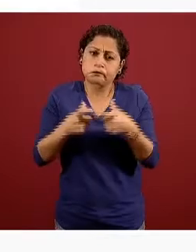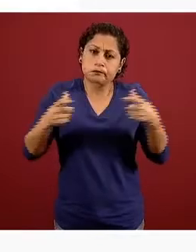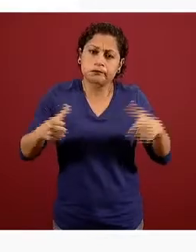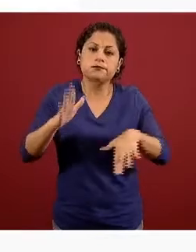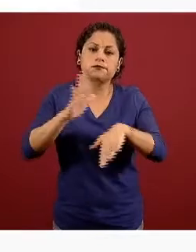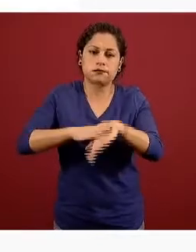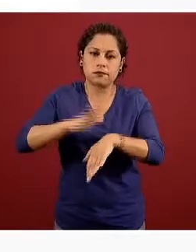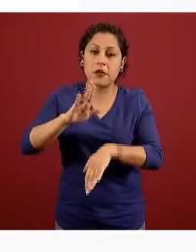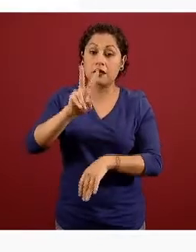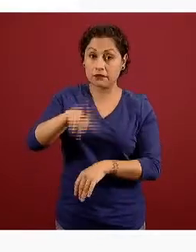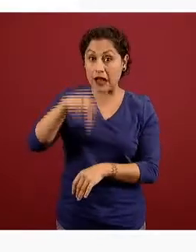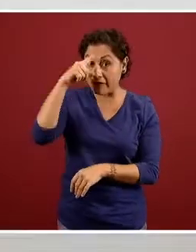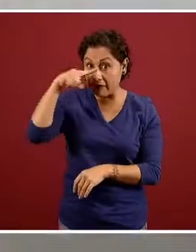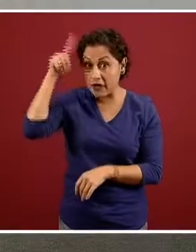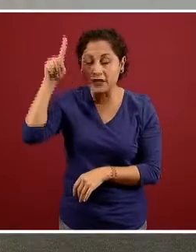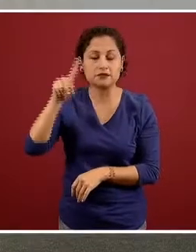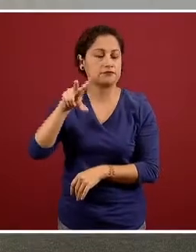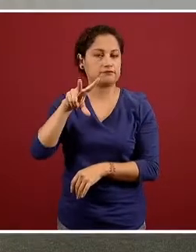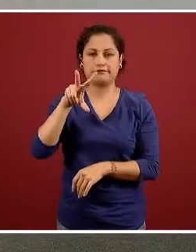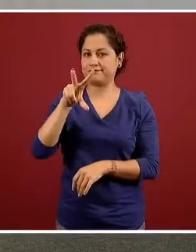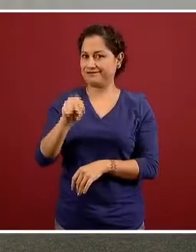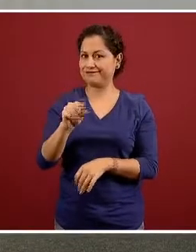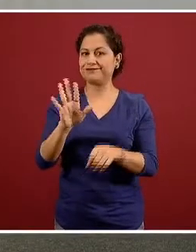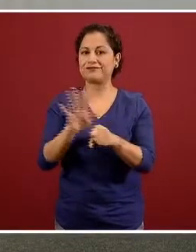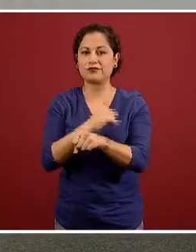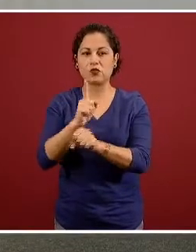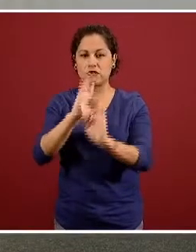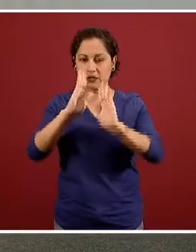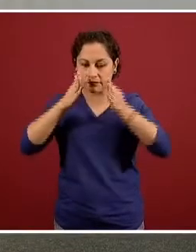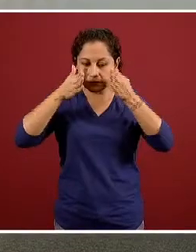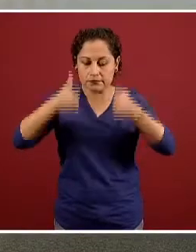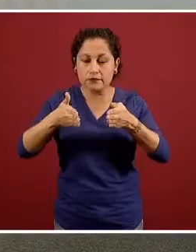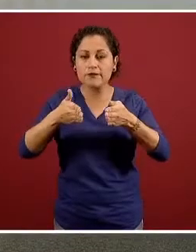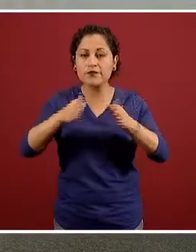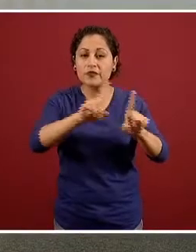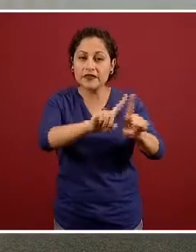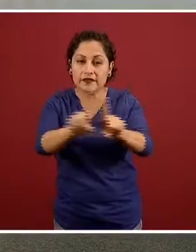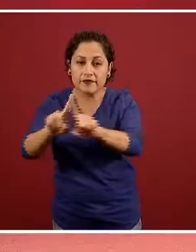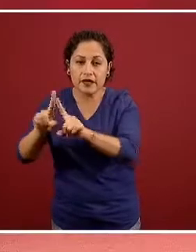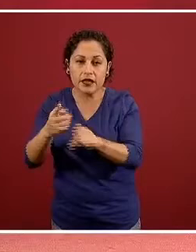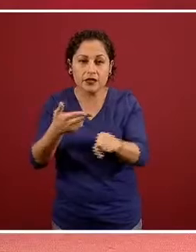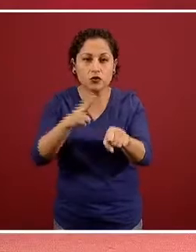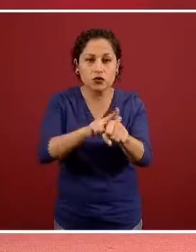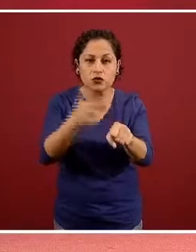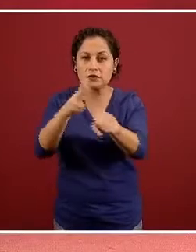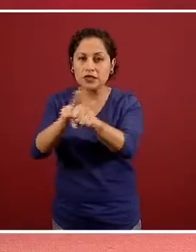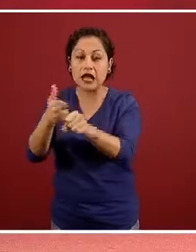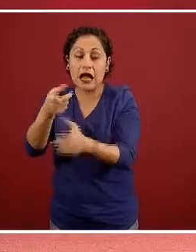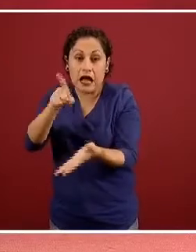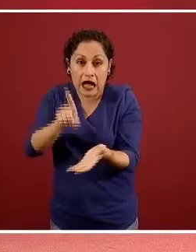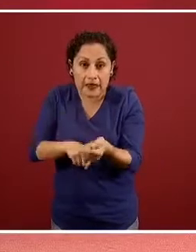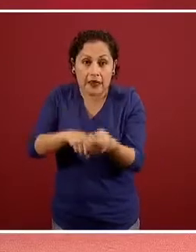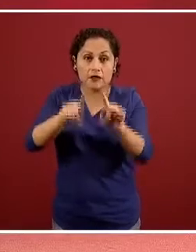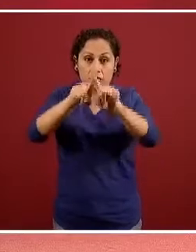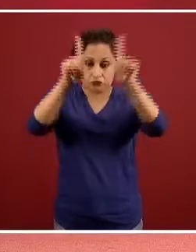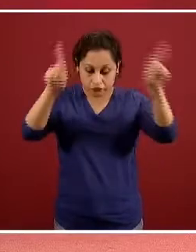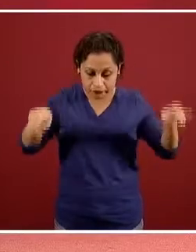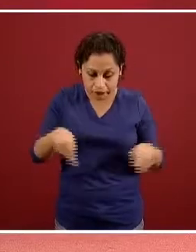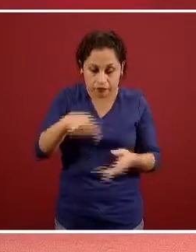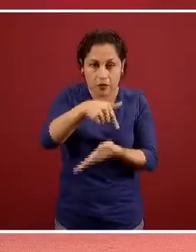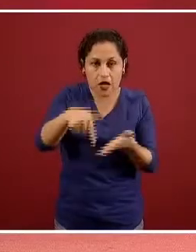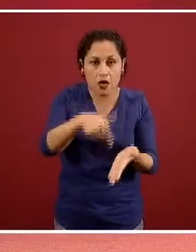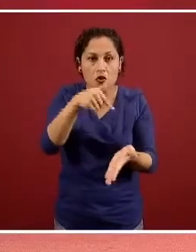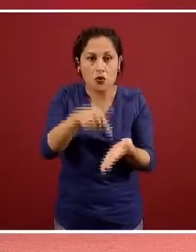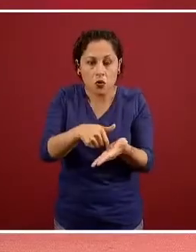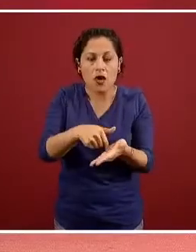para mantener funcionando bien esas camas, esa unidad funcional de terapia intensiva, con todo